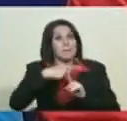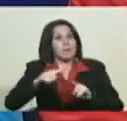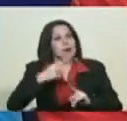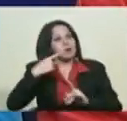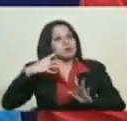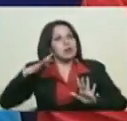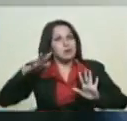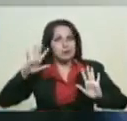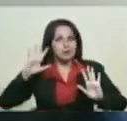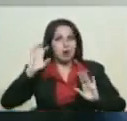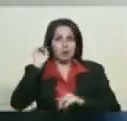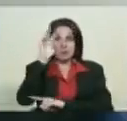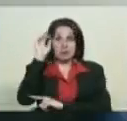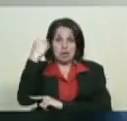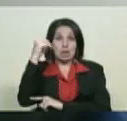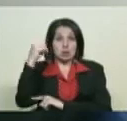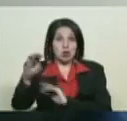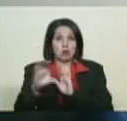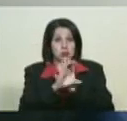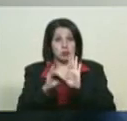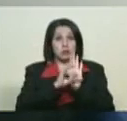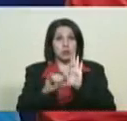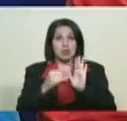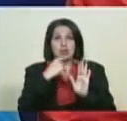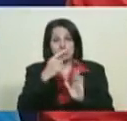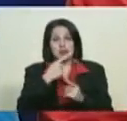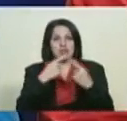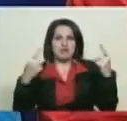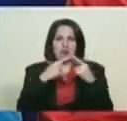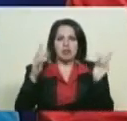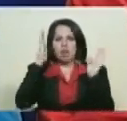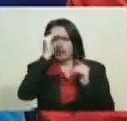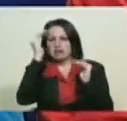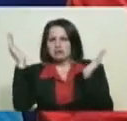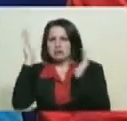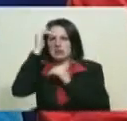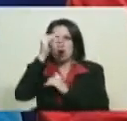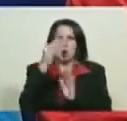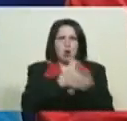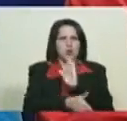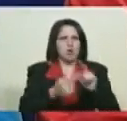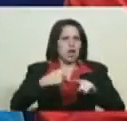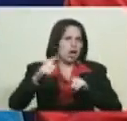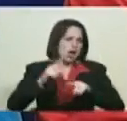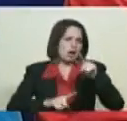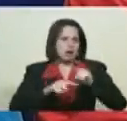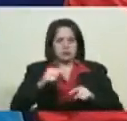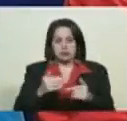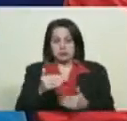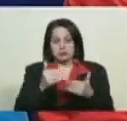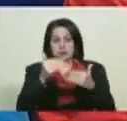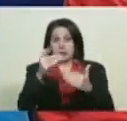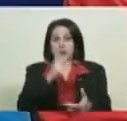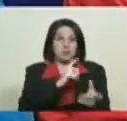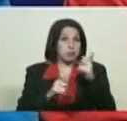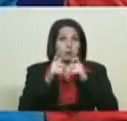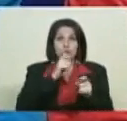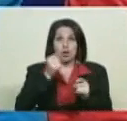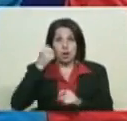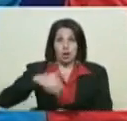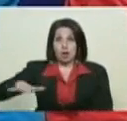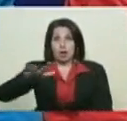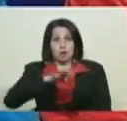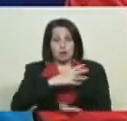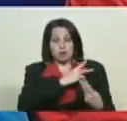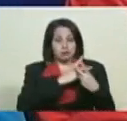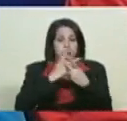que la Asamblea Constituyente pueda atender eventos de distinta naturaleza para justamente consultar a nuestro pueblo y que sea la